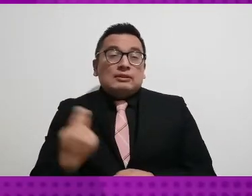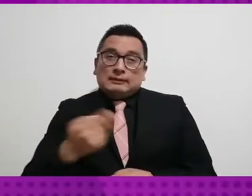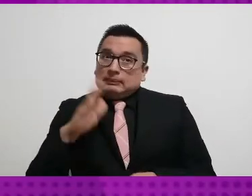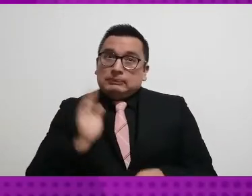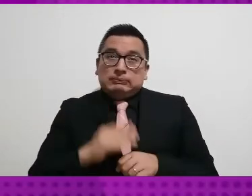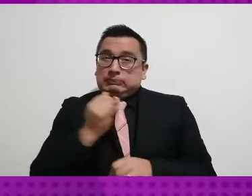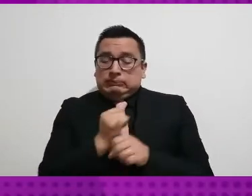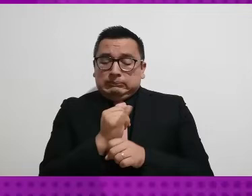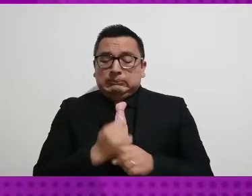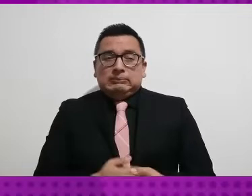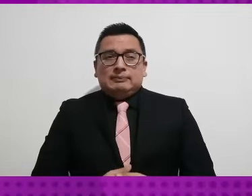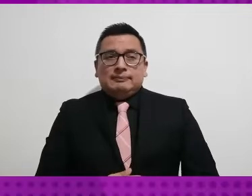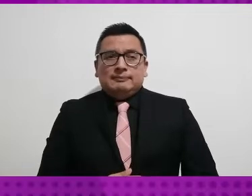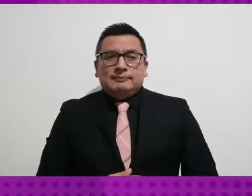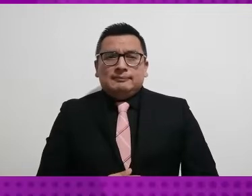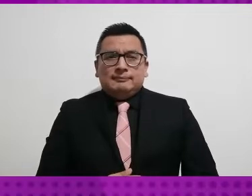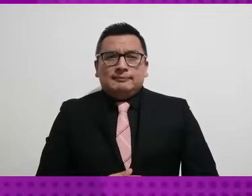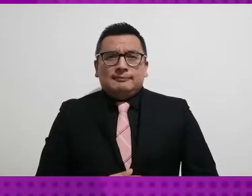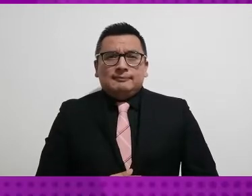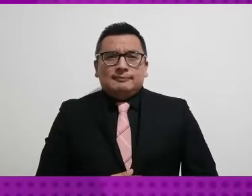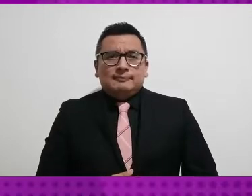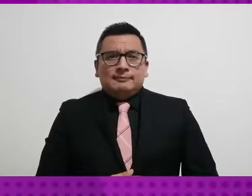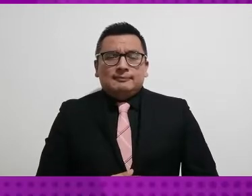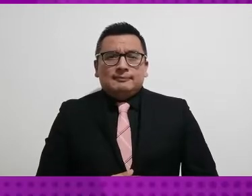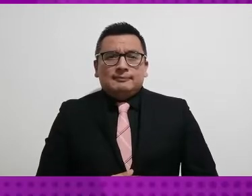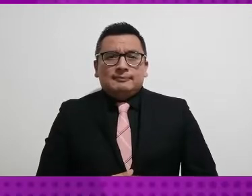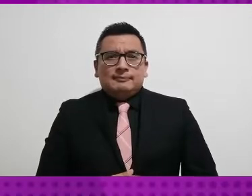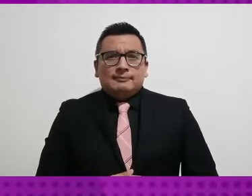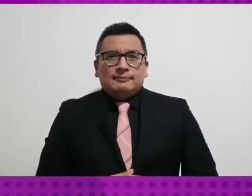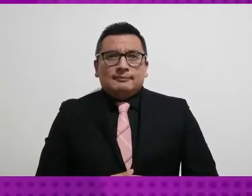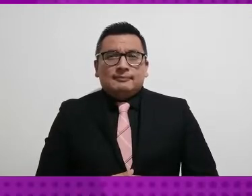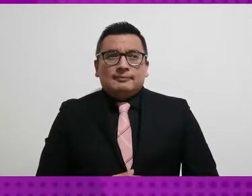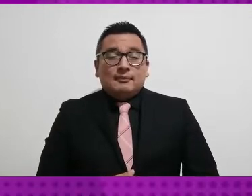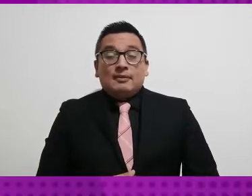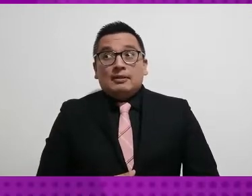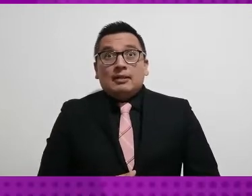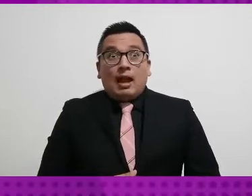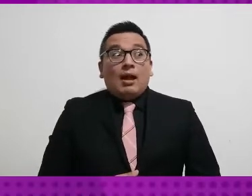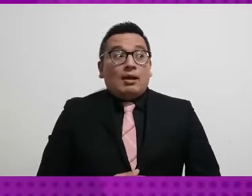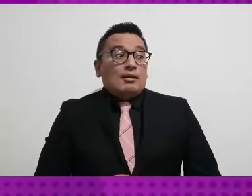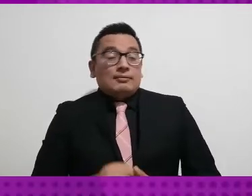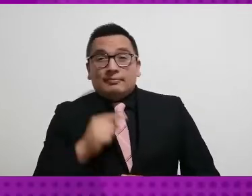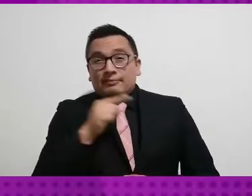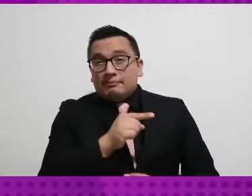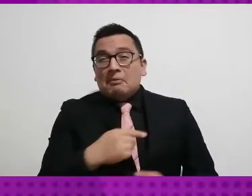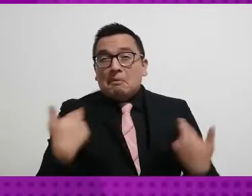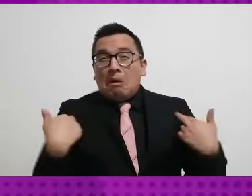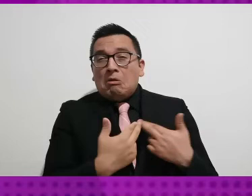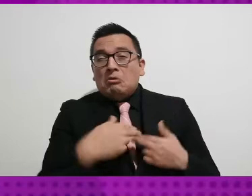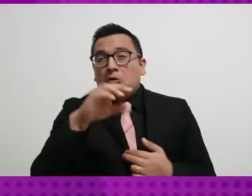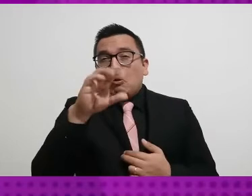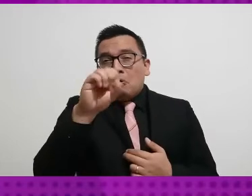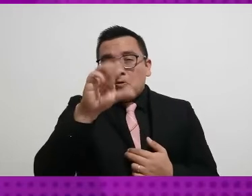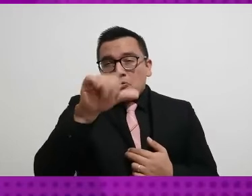es necesario. Y una de las materias precisamente en las que el maestro, ahora sí, Oscar Daniel, ha estado